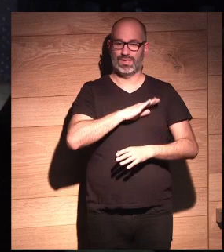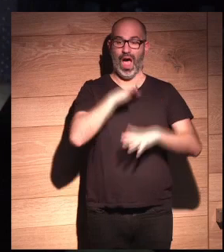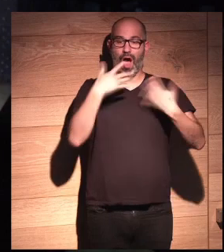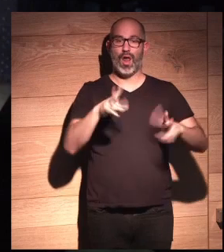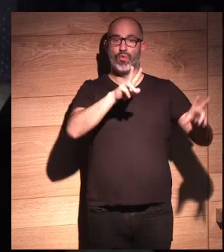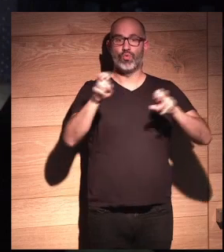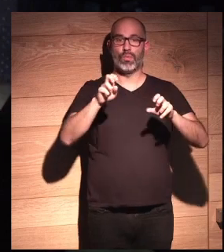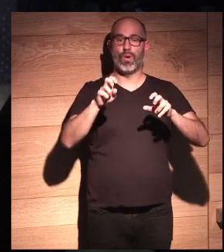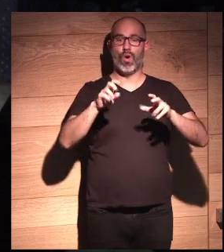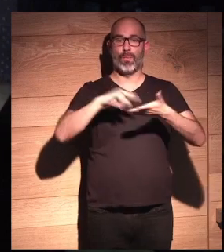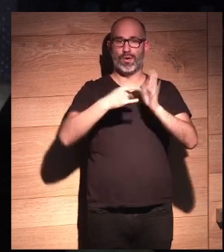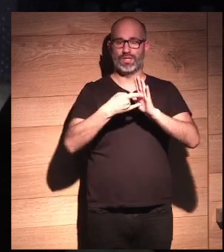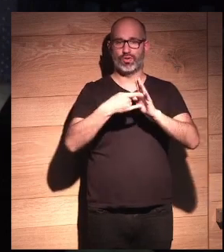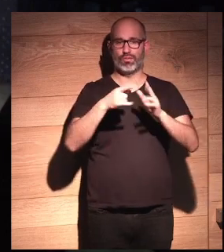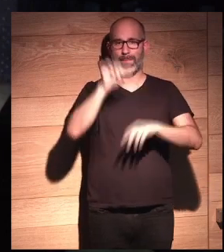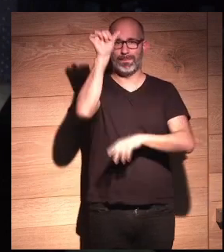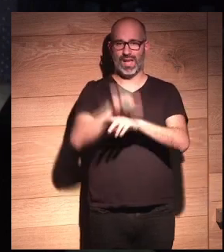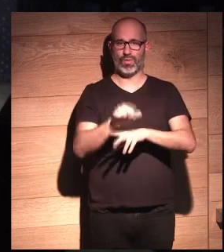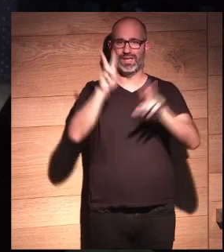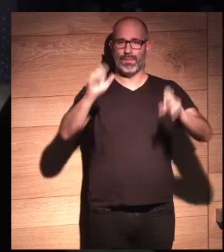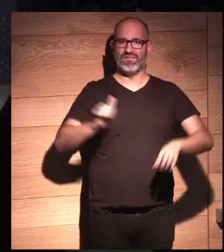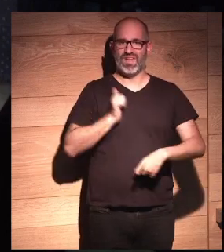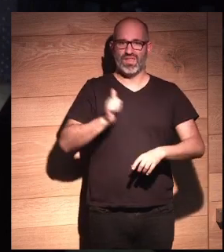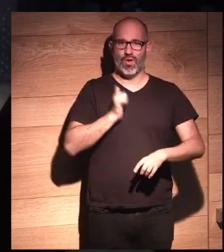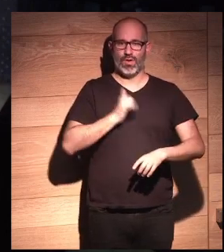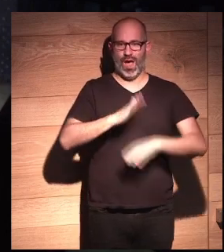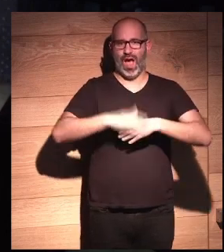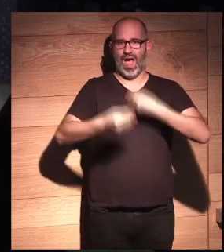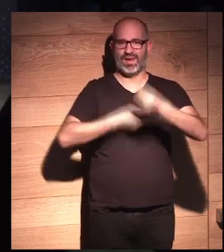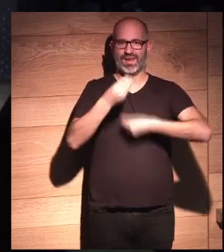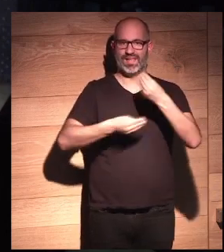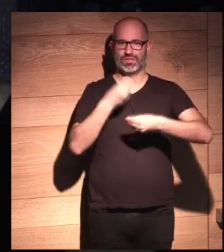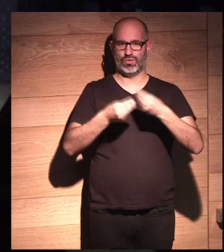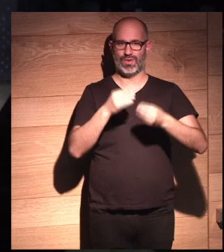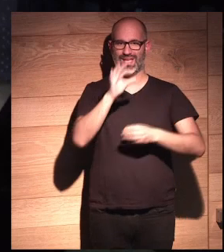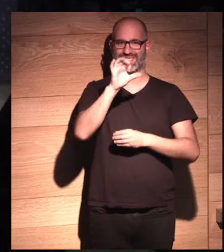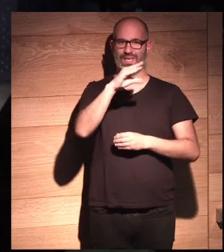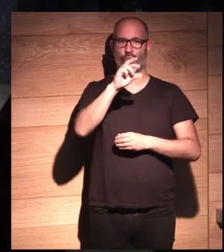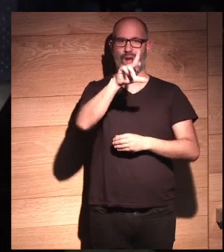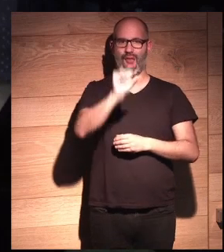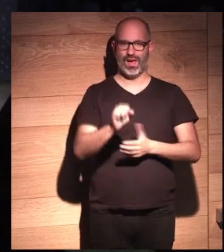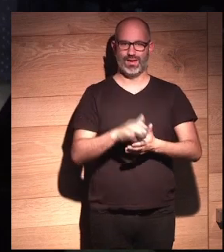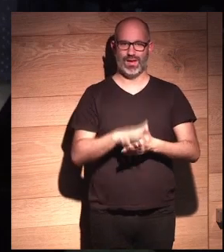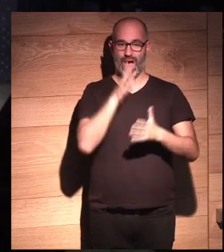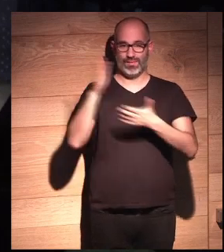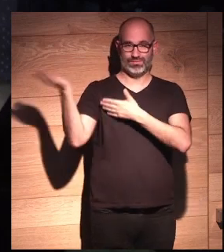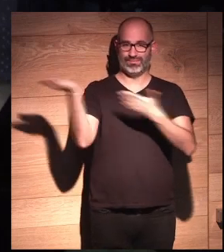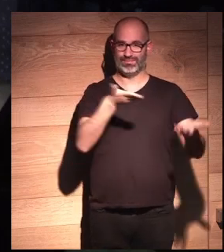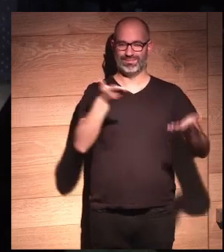nuevo proyecto, un largometraje de ficción para el cual han realizado una secuela. Así que todo con vosotros.